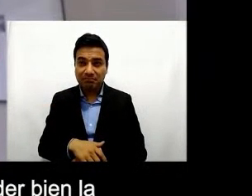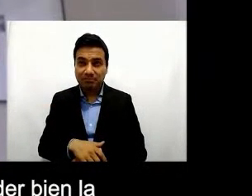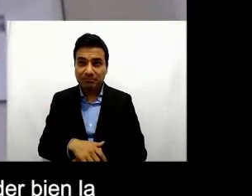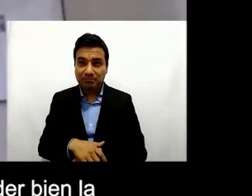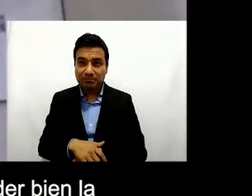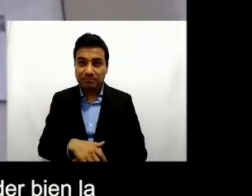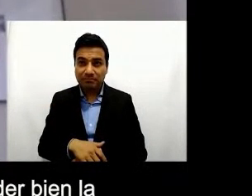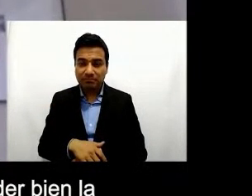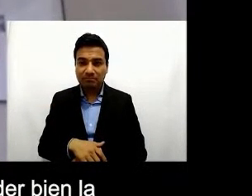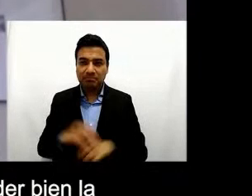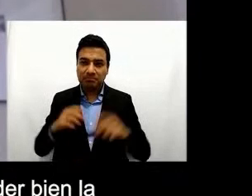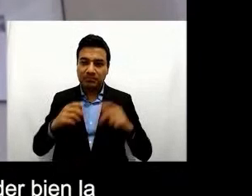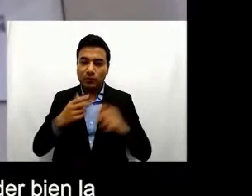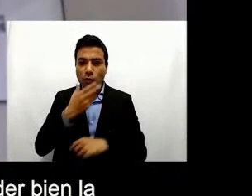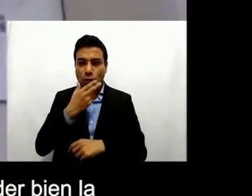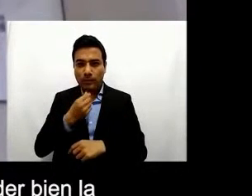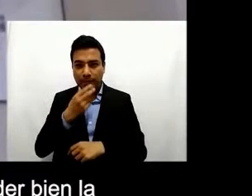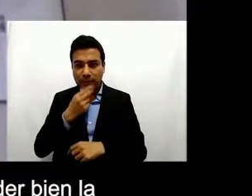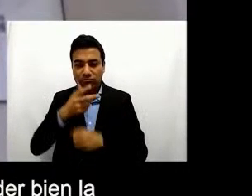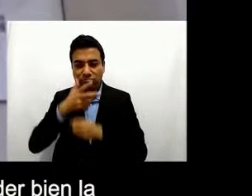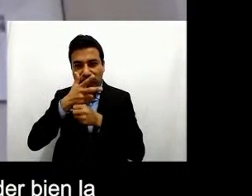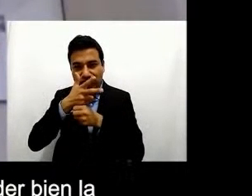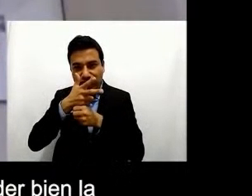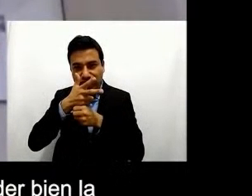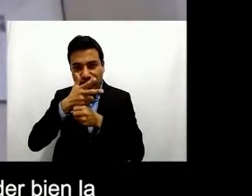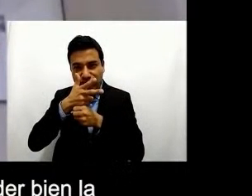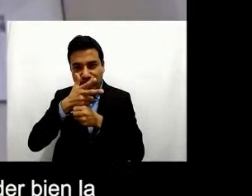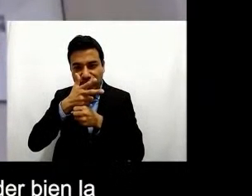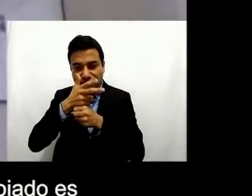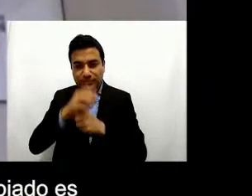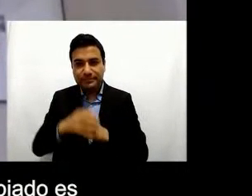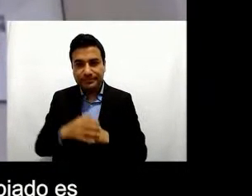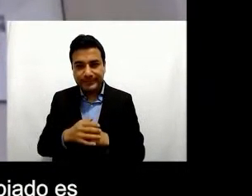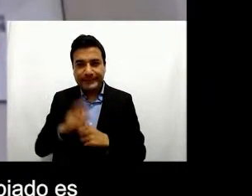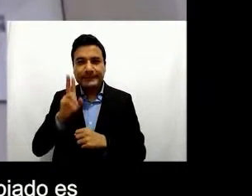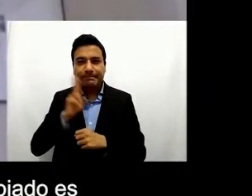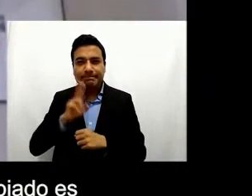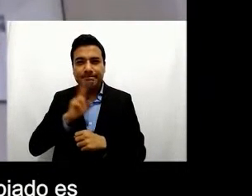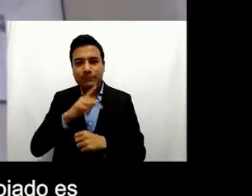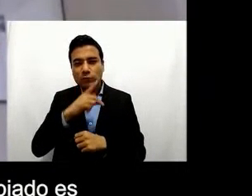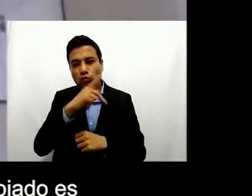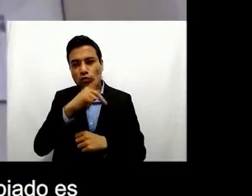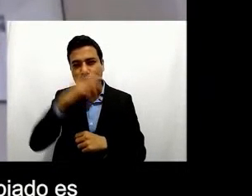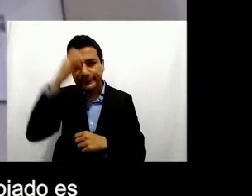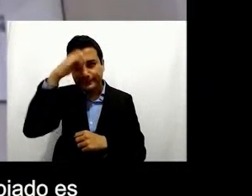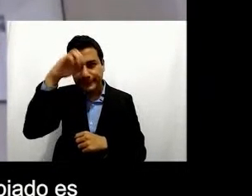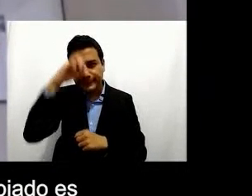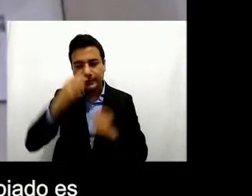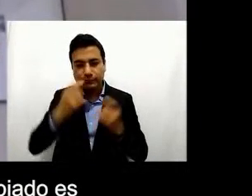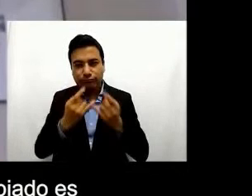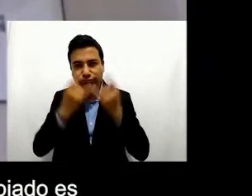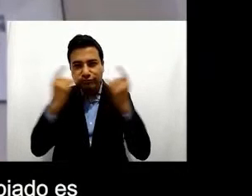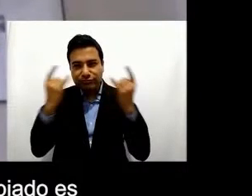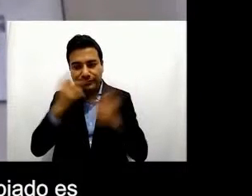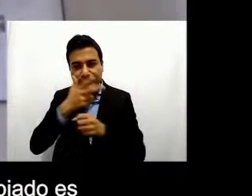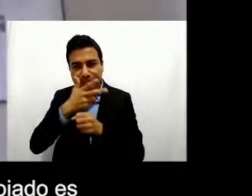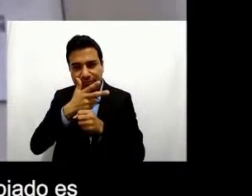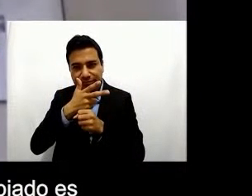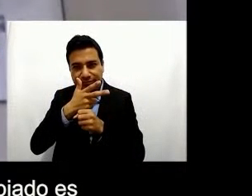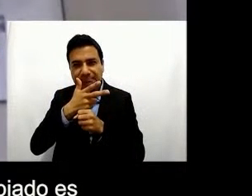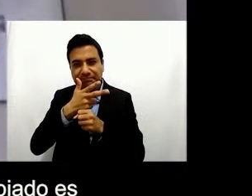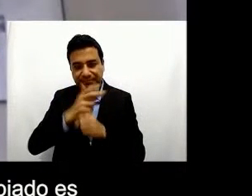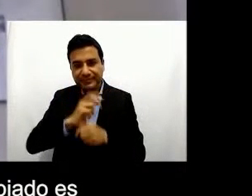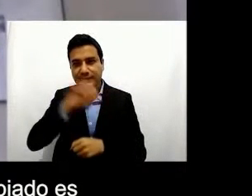un camarógrafo para realmente entender bien la experiencia y atar esto a la política pública. Y algo